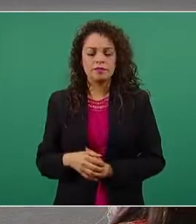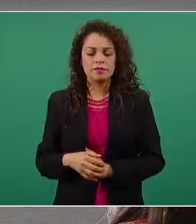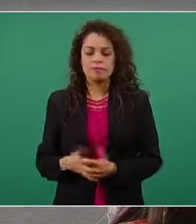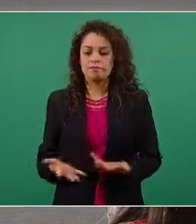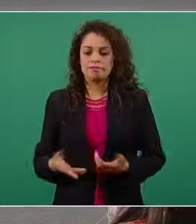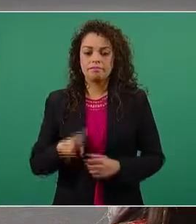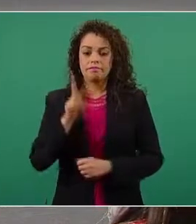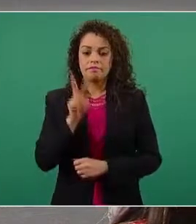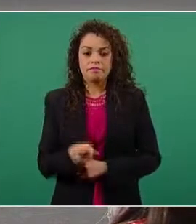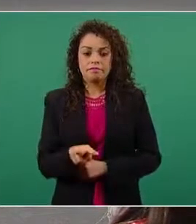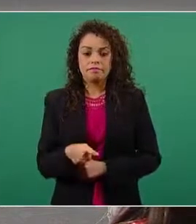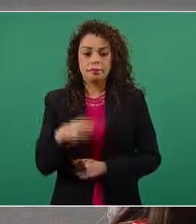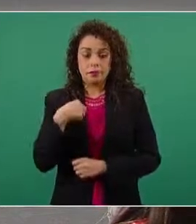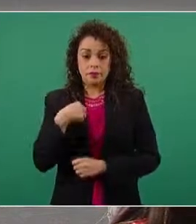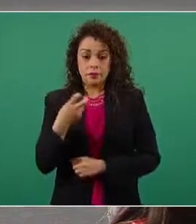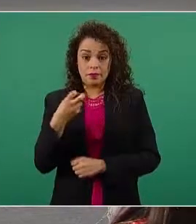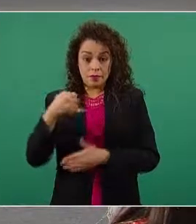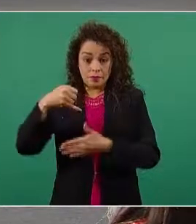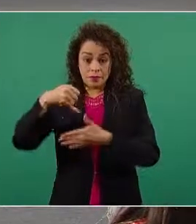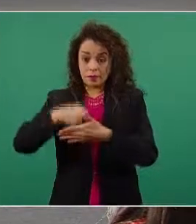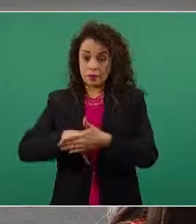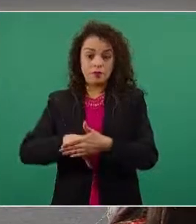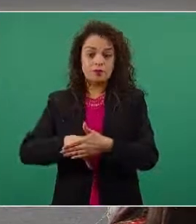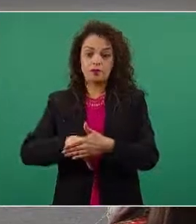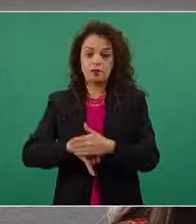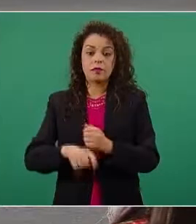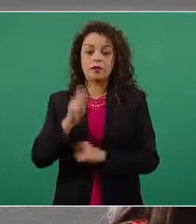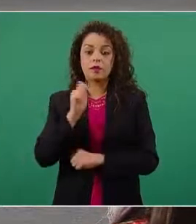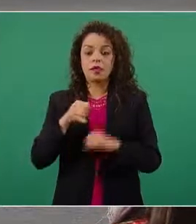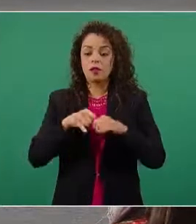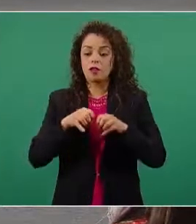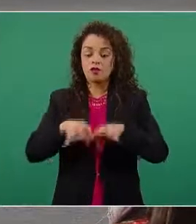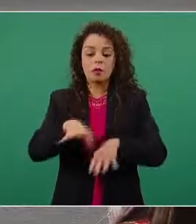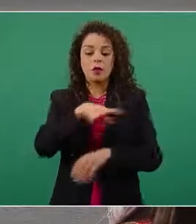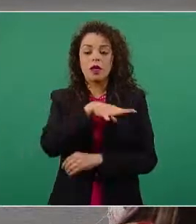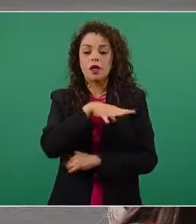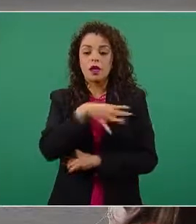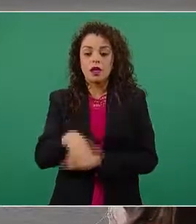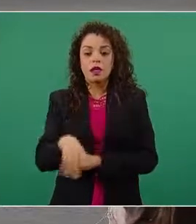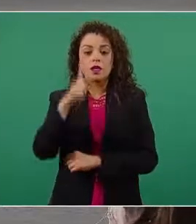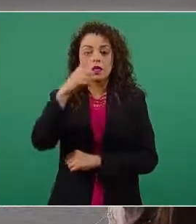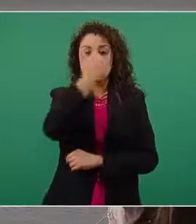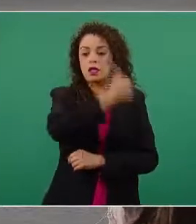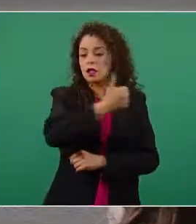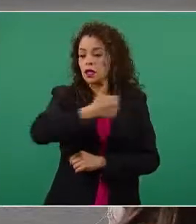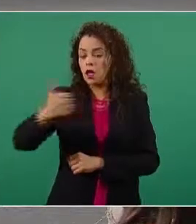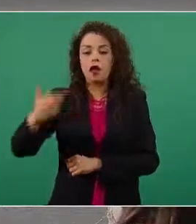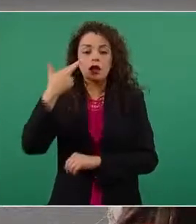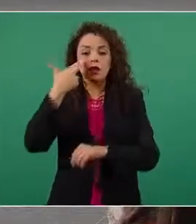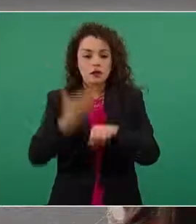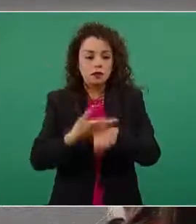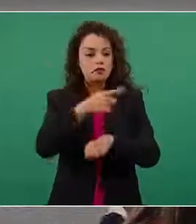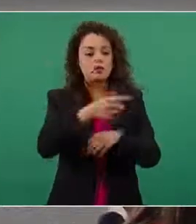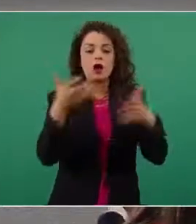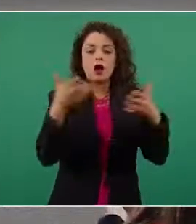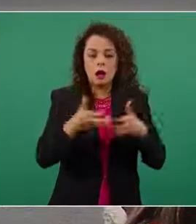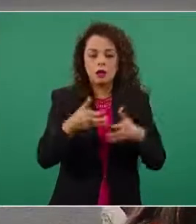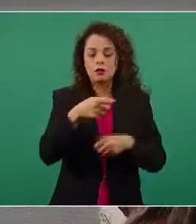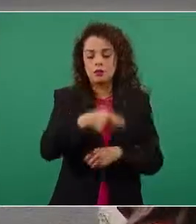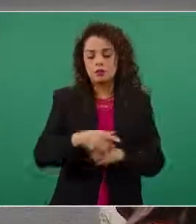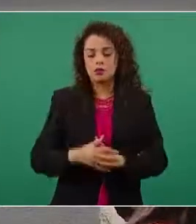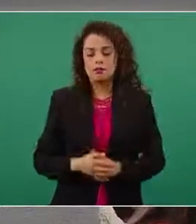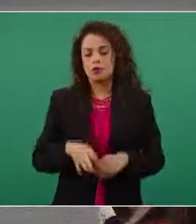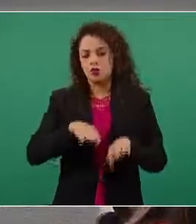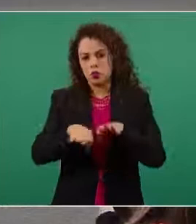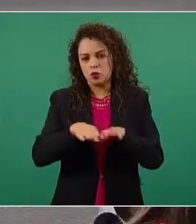al detalle, pues. Además es el informe general y ya cada quien se hace cargo. ¿No está aquí? No,